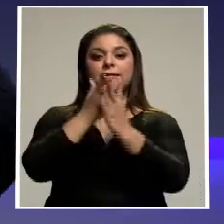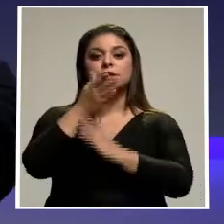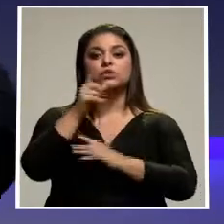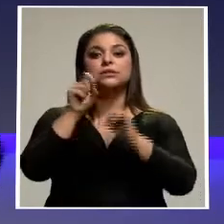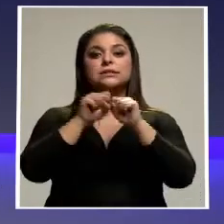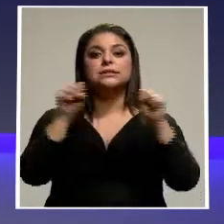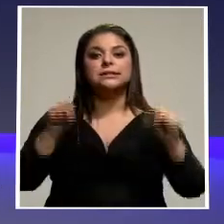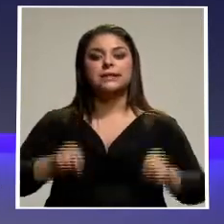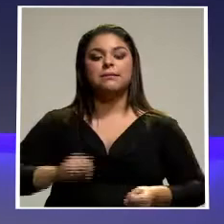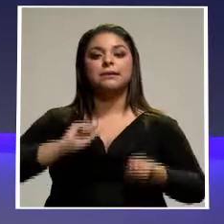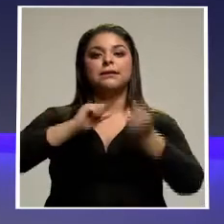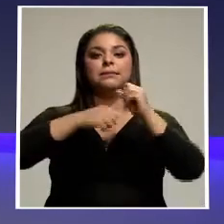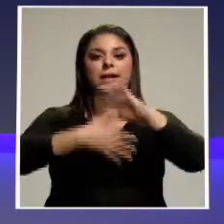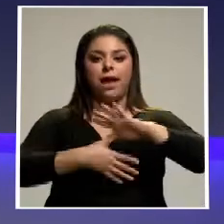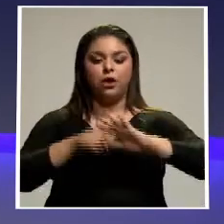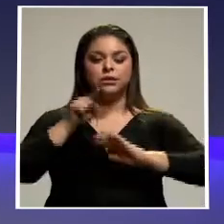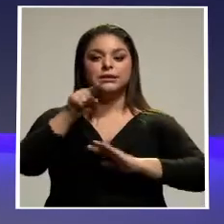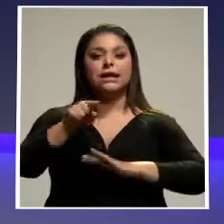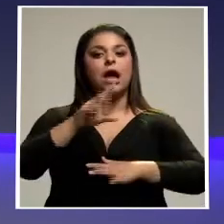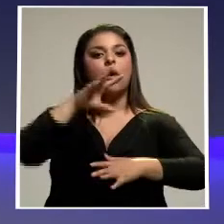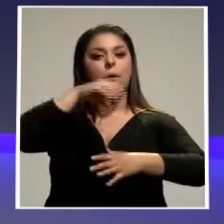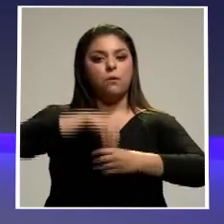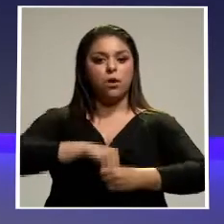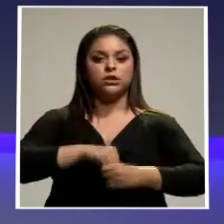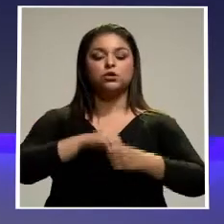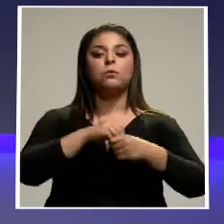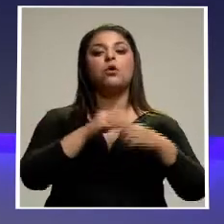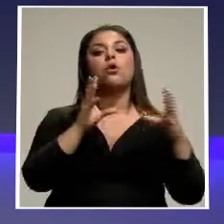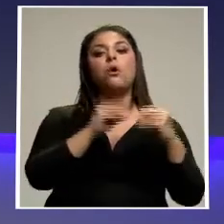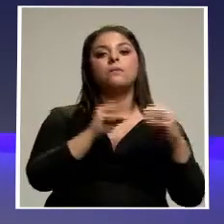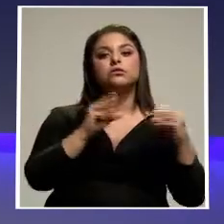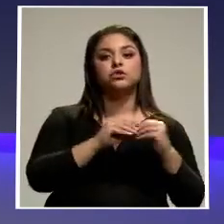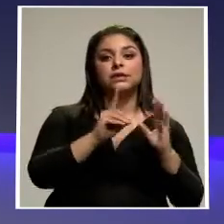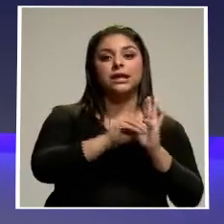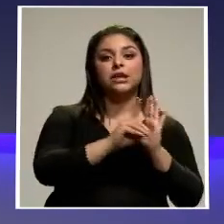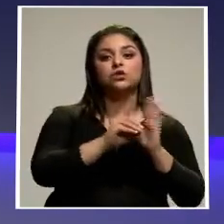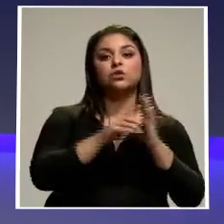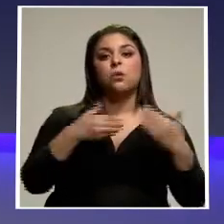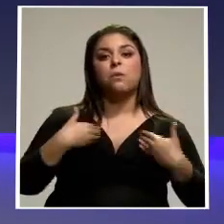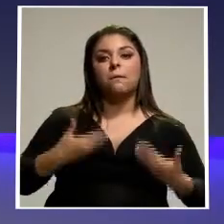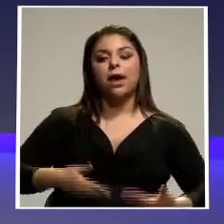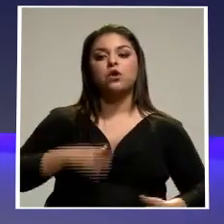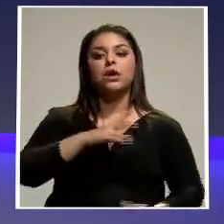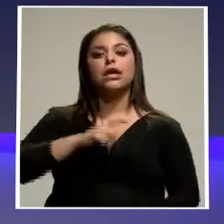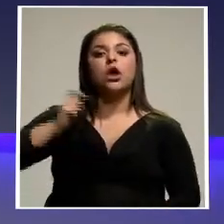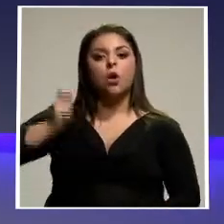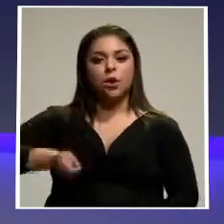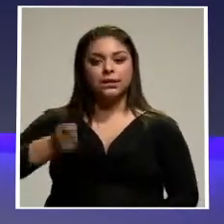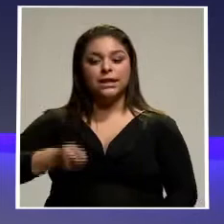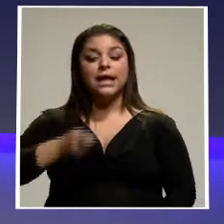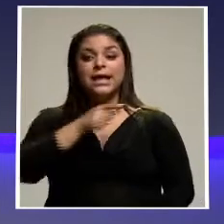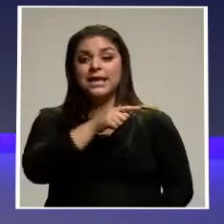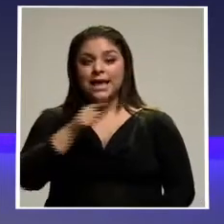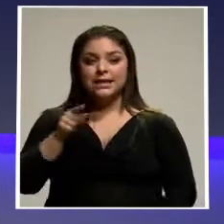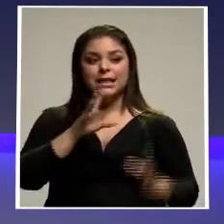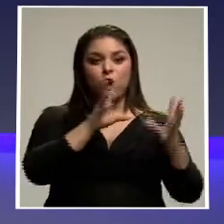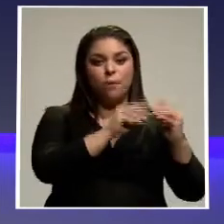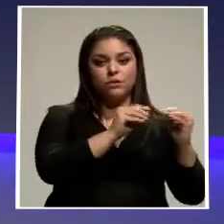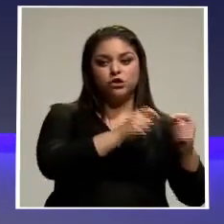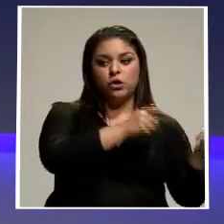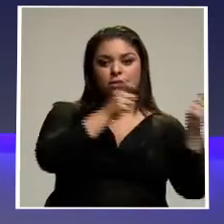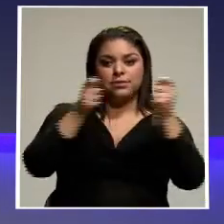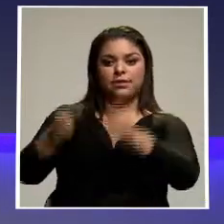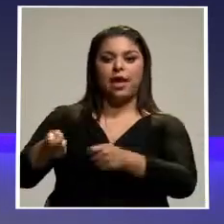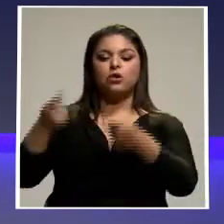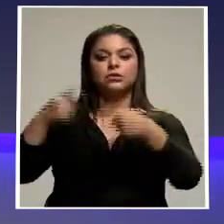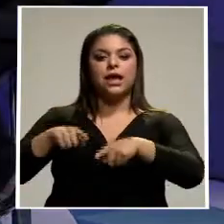Sistema Interamericano, que está compuesto por la Comisión de Derechos Humanos y la Corte. Y la Comisión lleva los casos a la Corte. A la Corte, es decir,